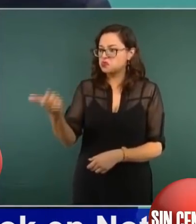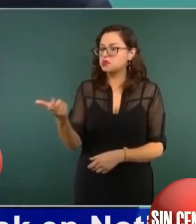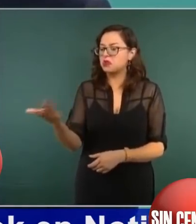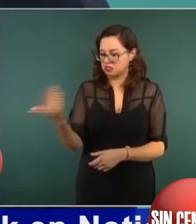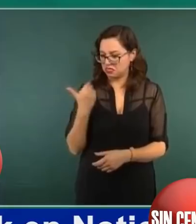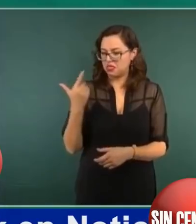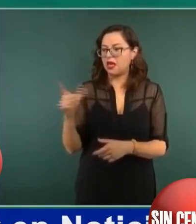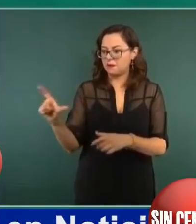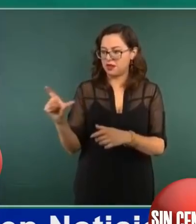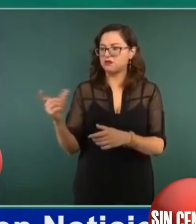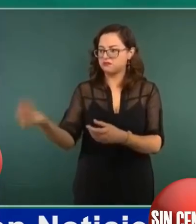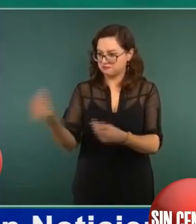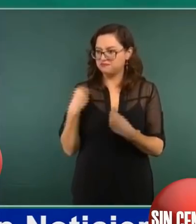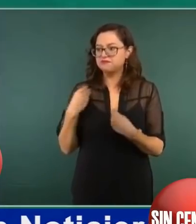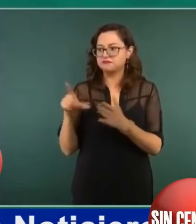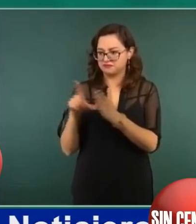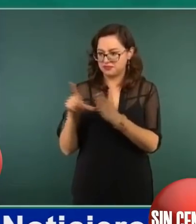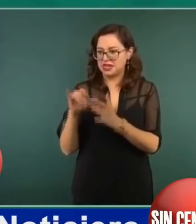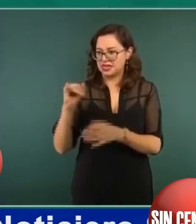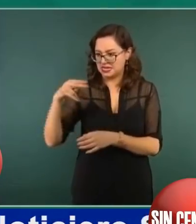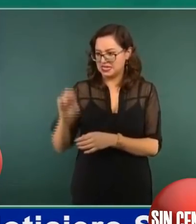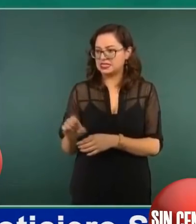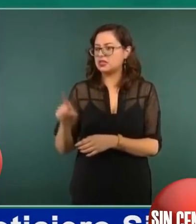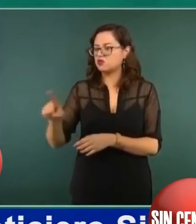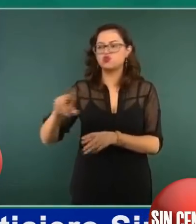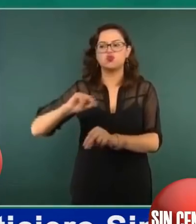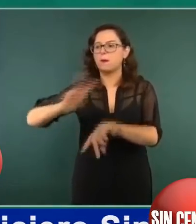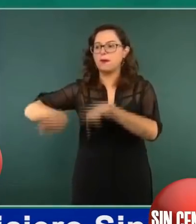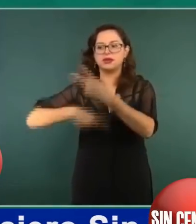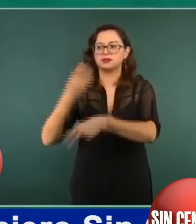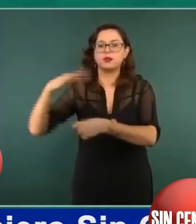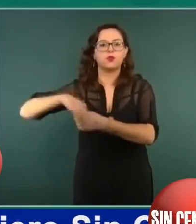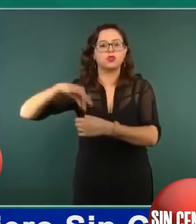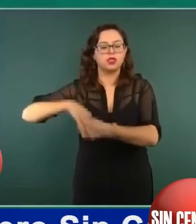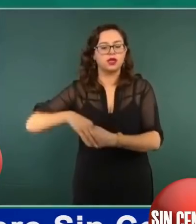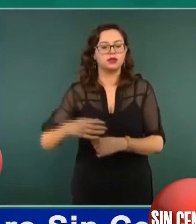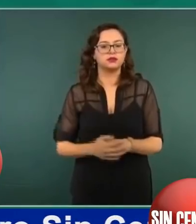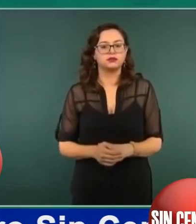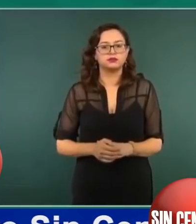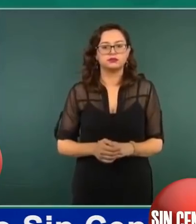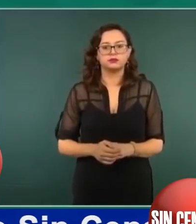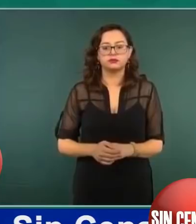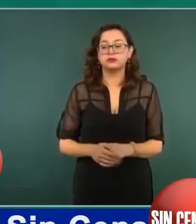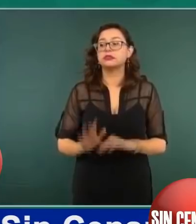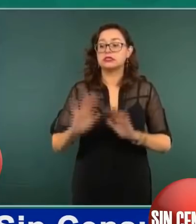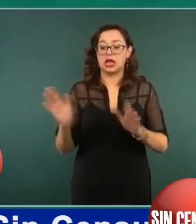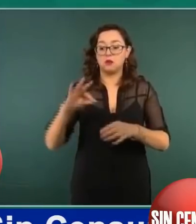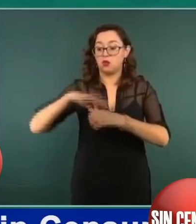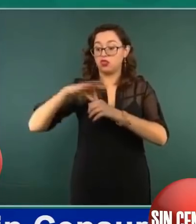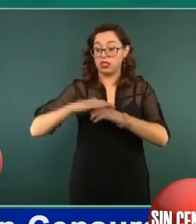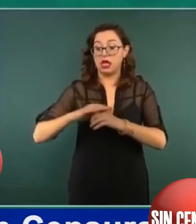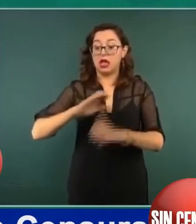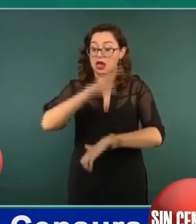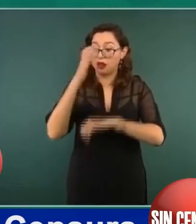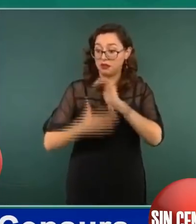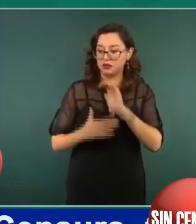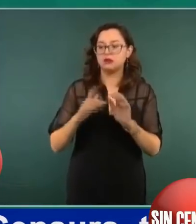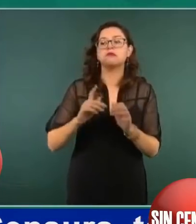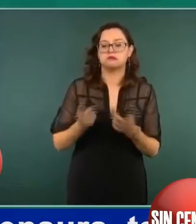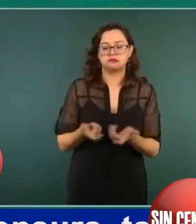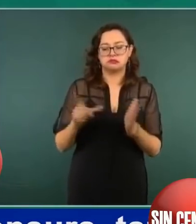credencial, para que no fuera a votar, y se las regresaban después de la elección.